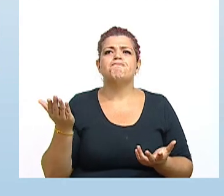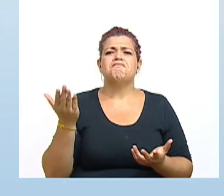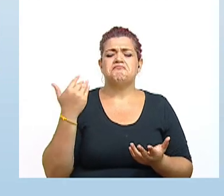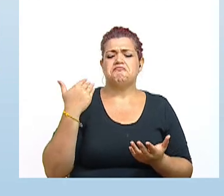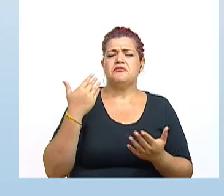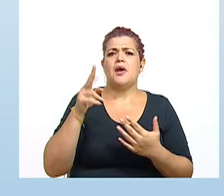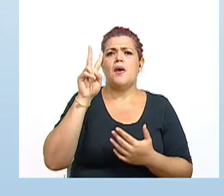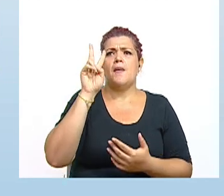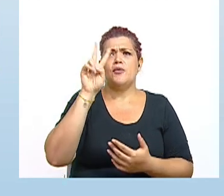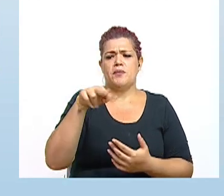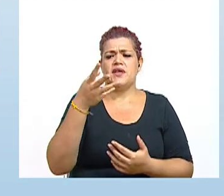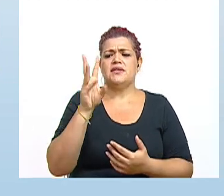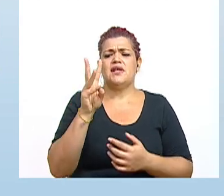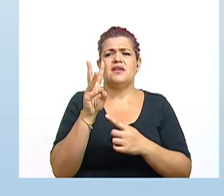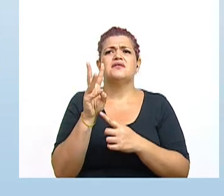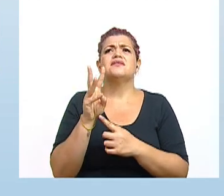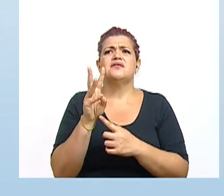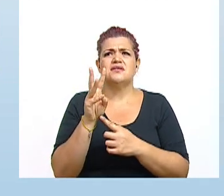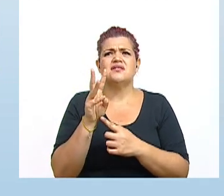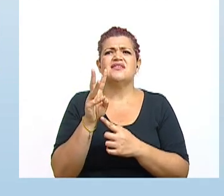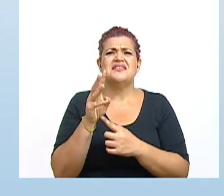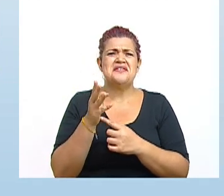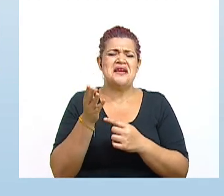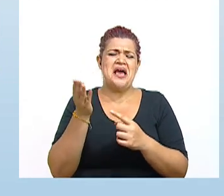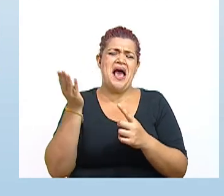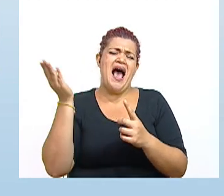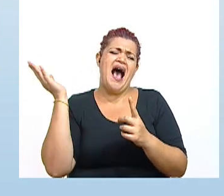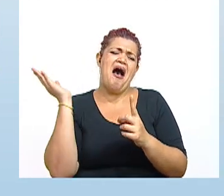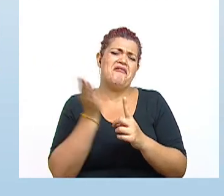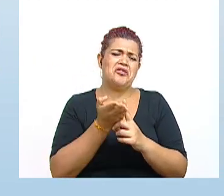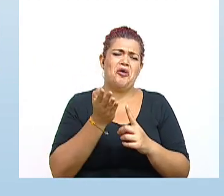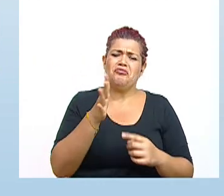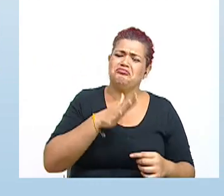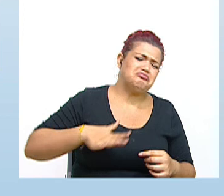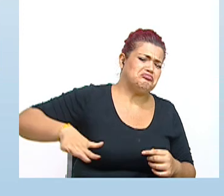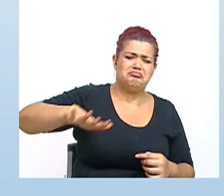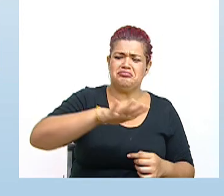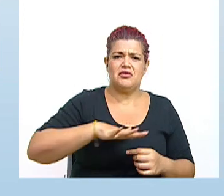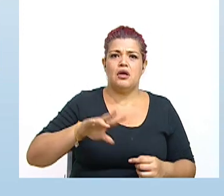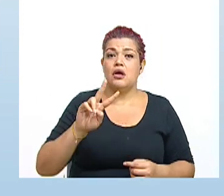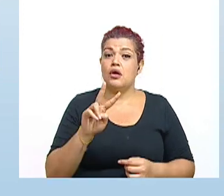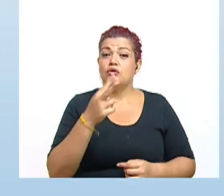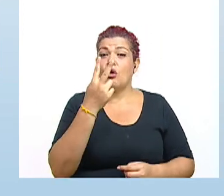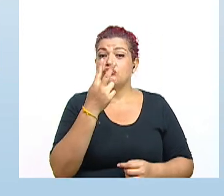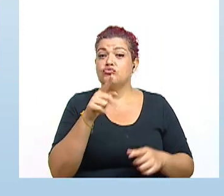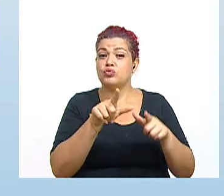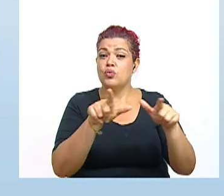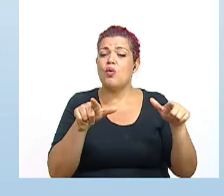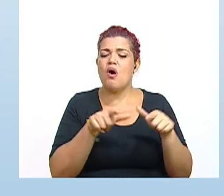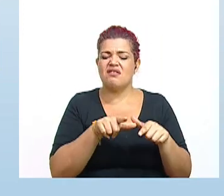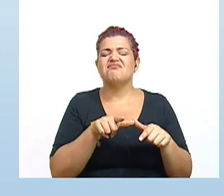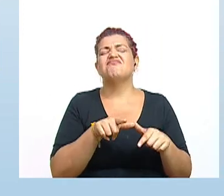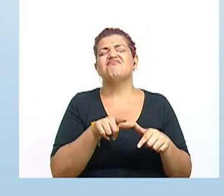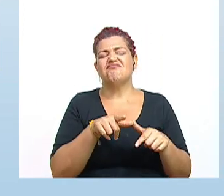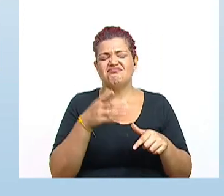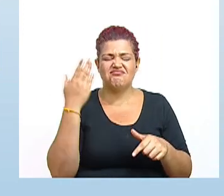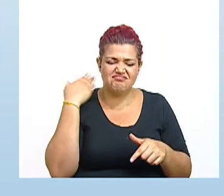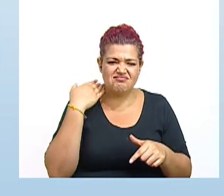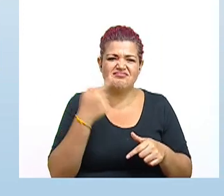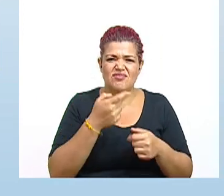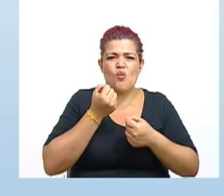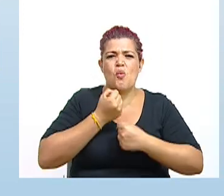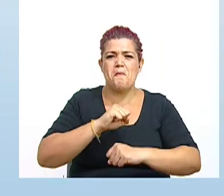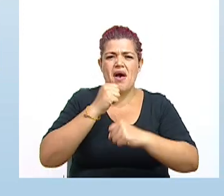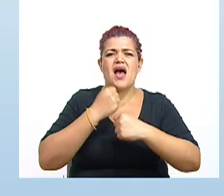reciente, 2016, y aunque afectó todo el territorio nacional, hubo dos comunidades especialmente sensibles, como fueron